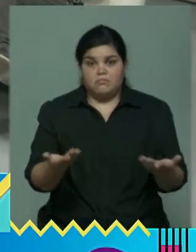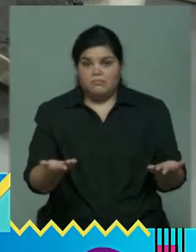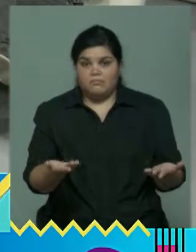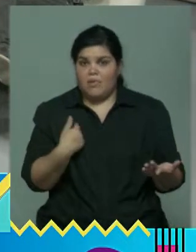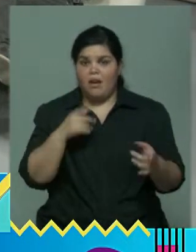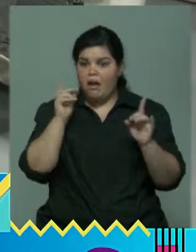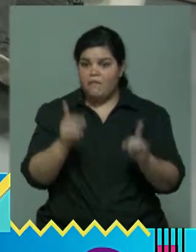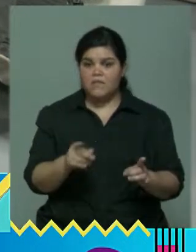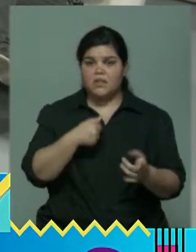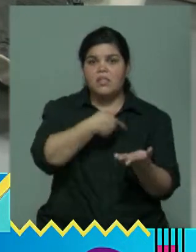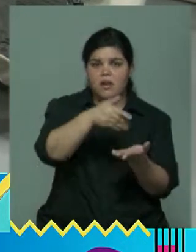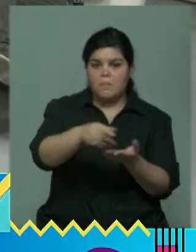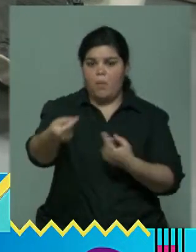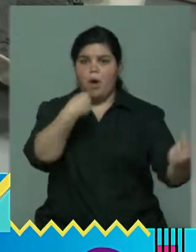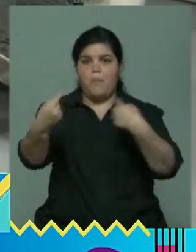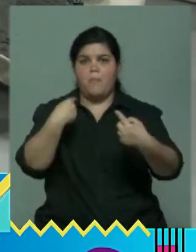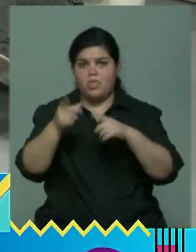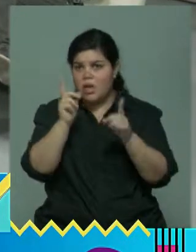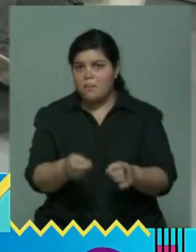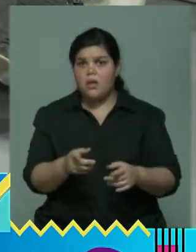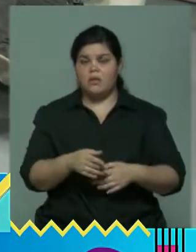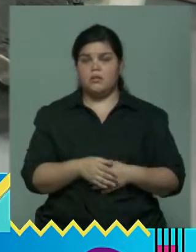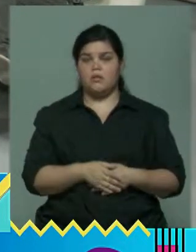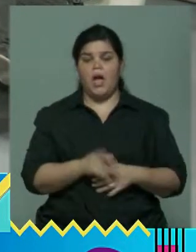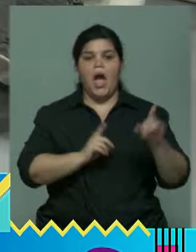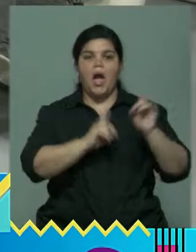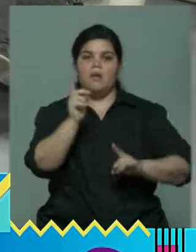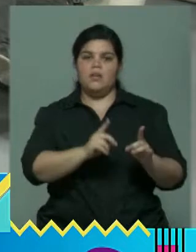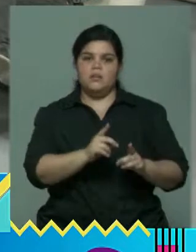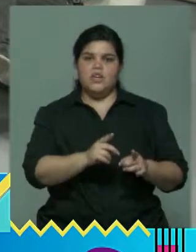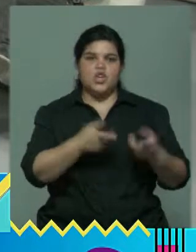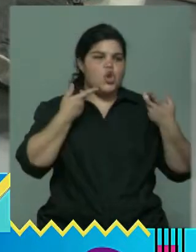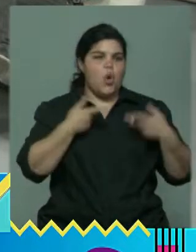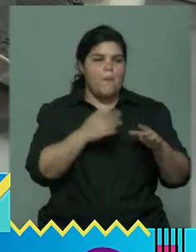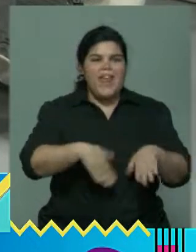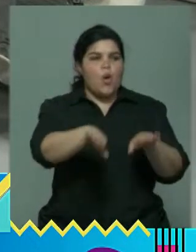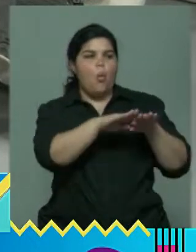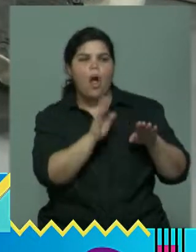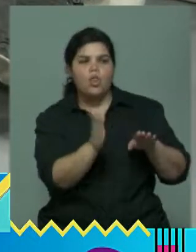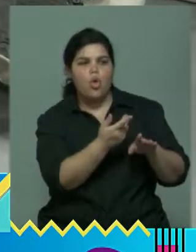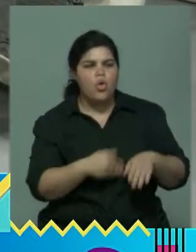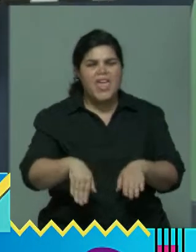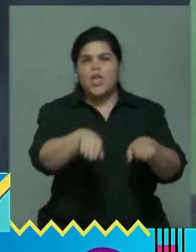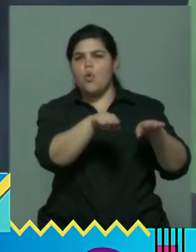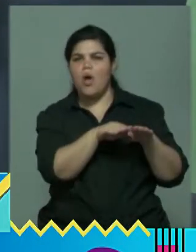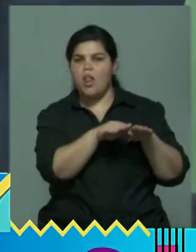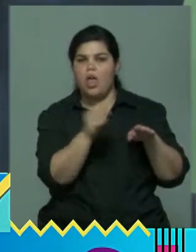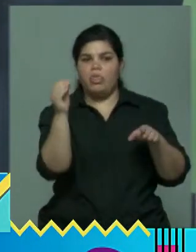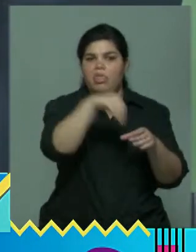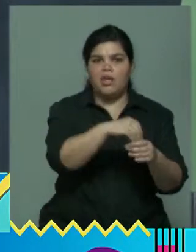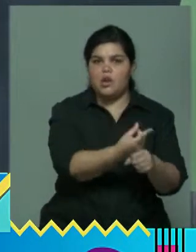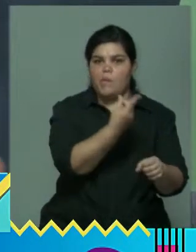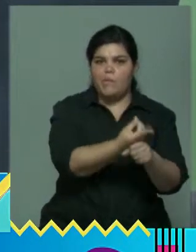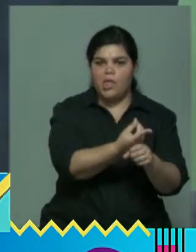exento de... Y en ese afán de querer encajar en un estereotipo en donde no es el que le corresponde, o el que él se siente cómodo esa